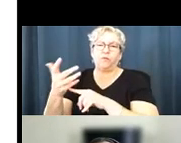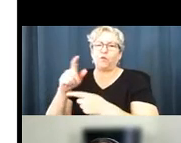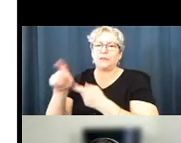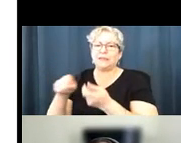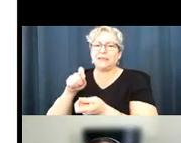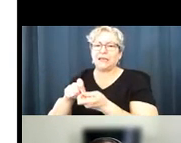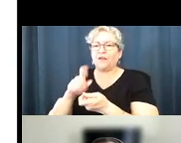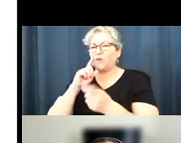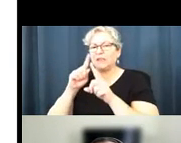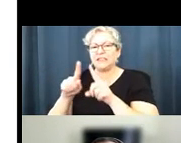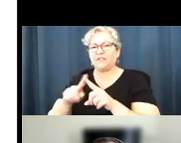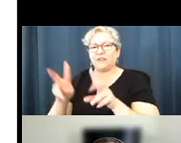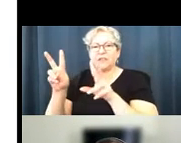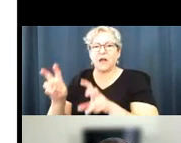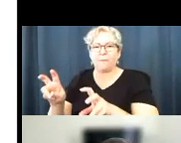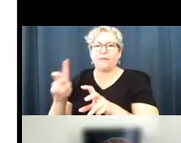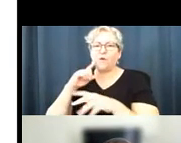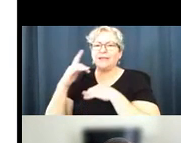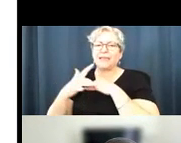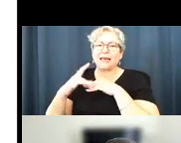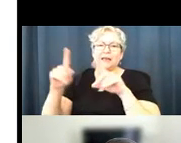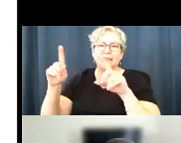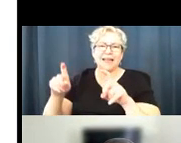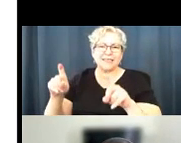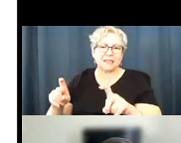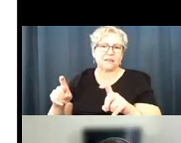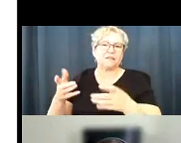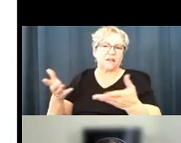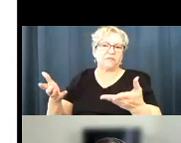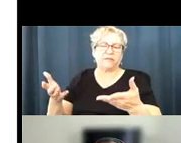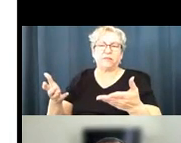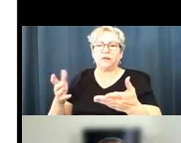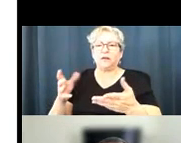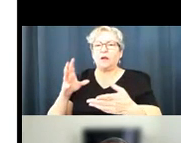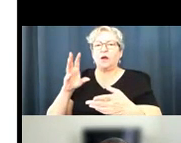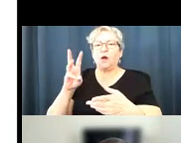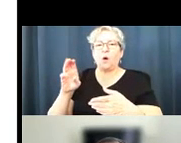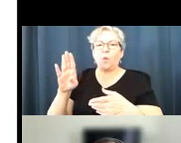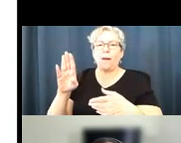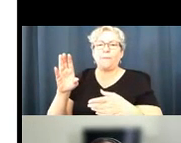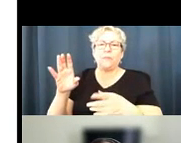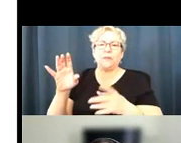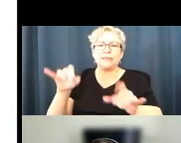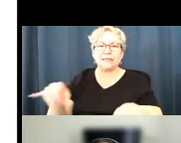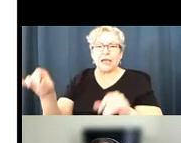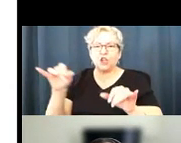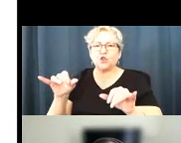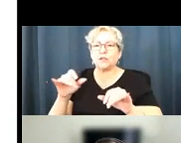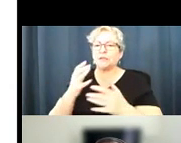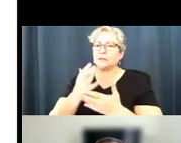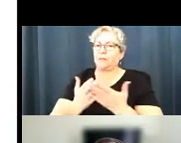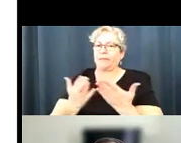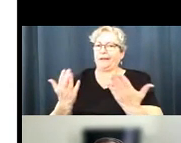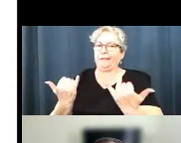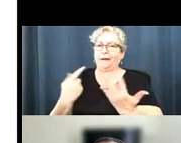recursos de accesibilidad que entra en un poco más de detalle sobre los distintos temas de todos los estándares de los webs. Muchas de las